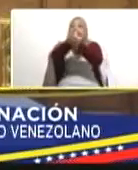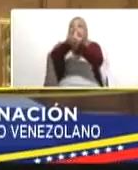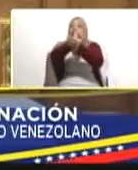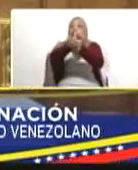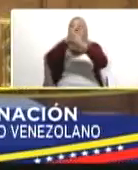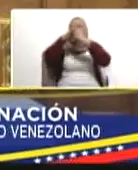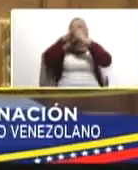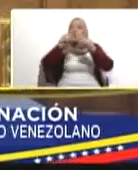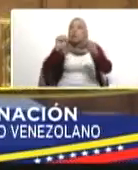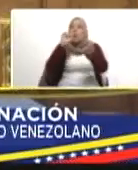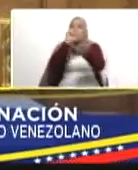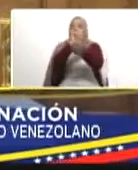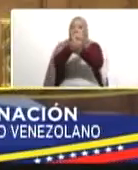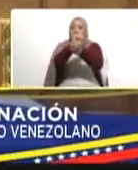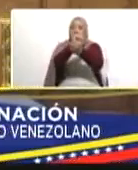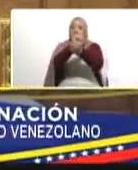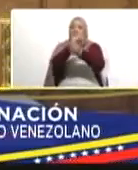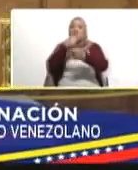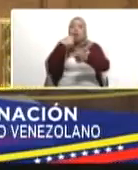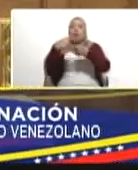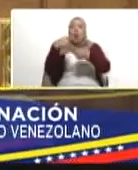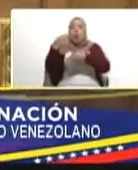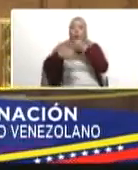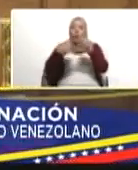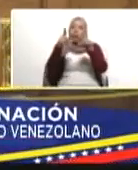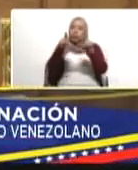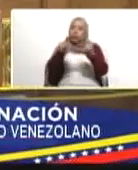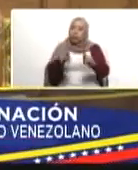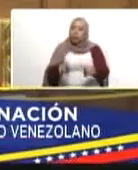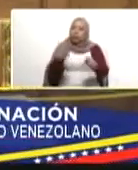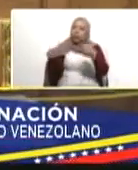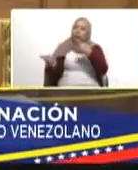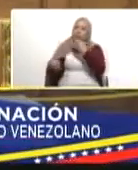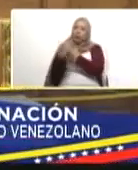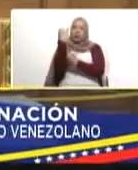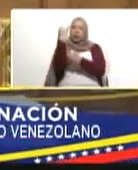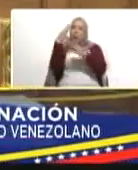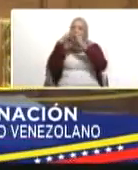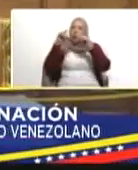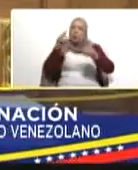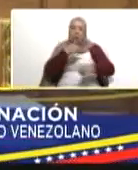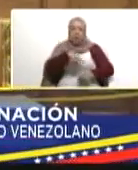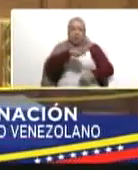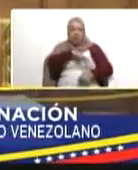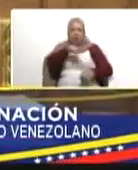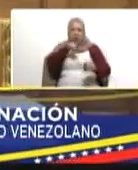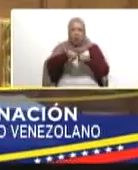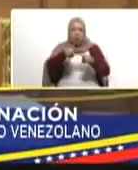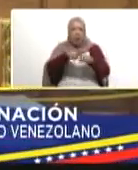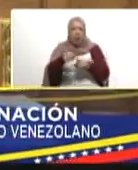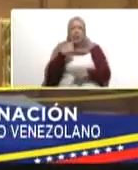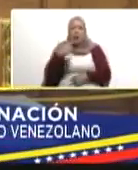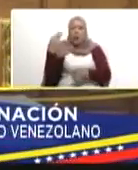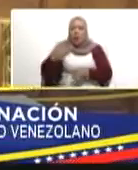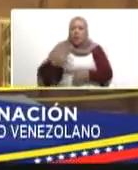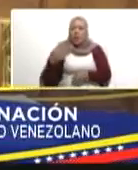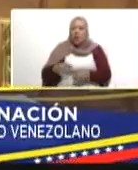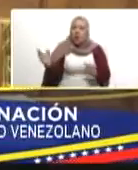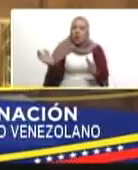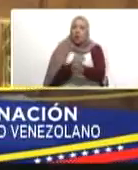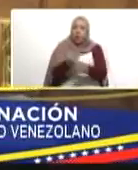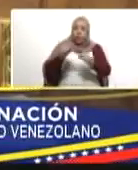todos están convictos confesos todos declararon su traición todos declararon su crimen los